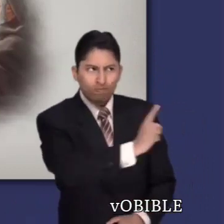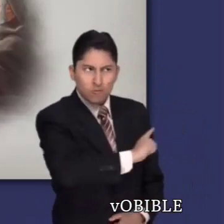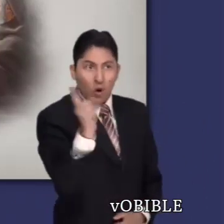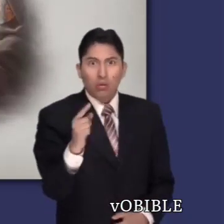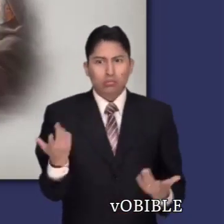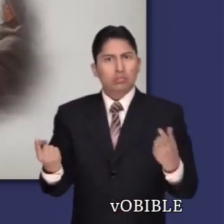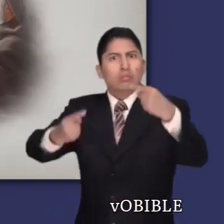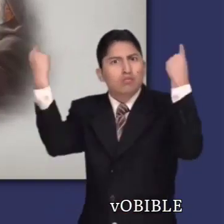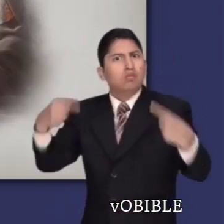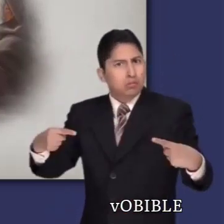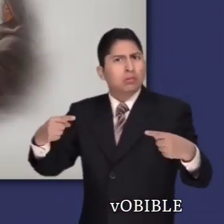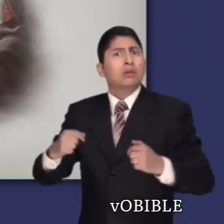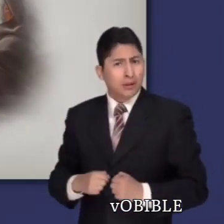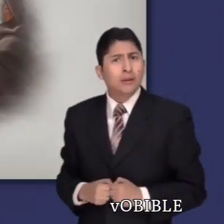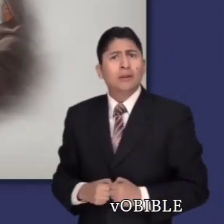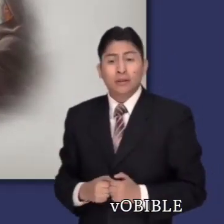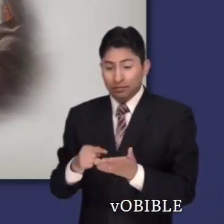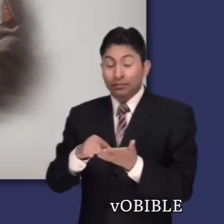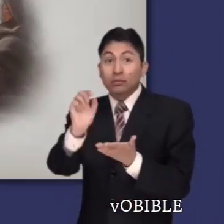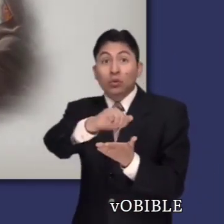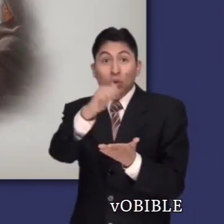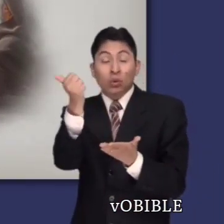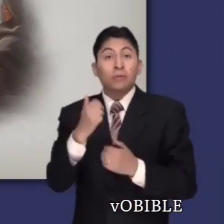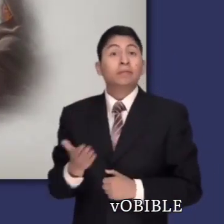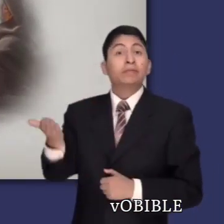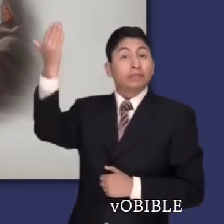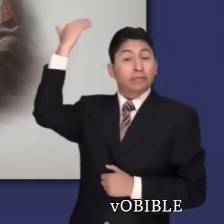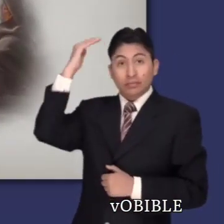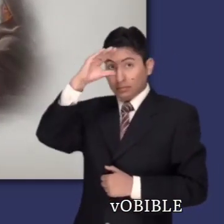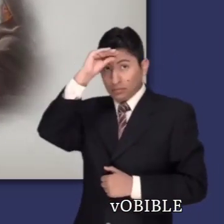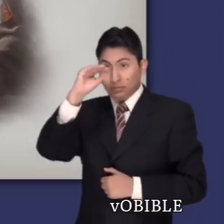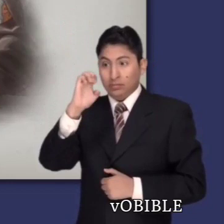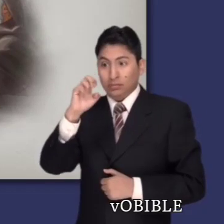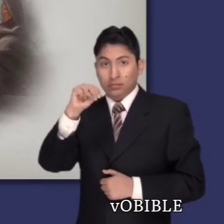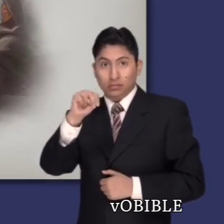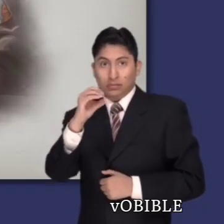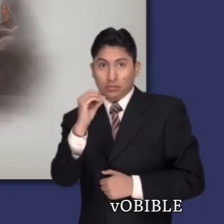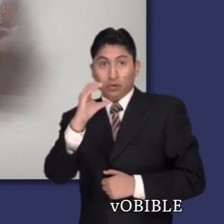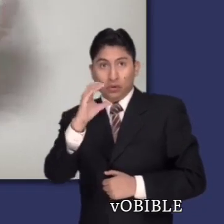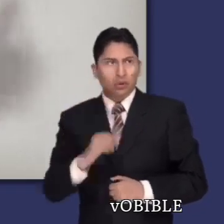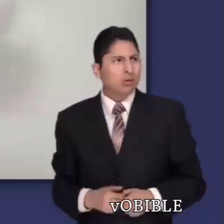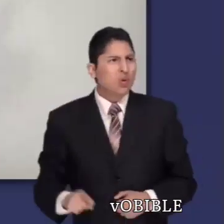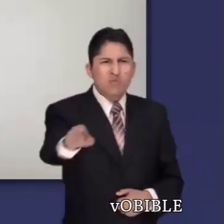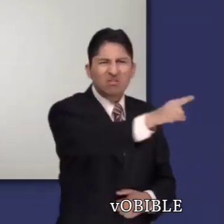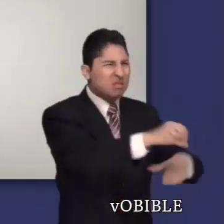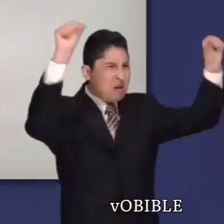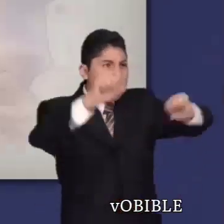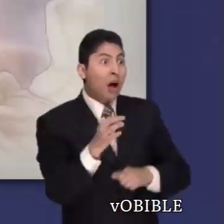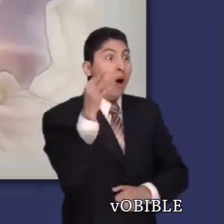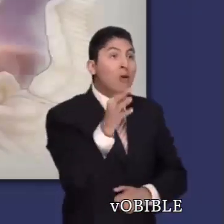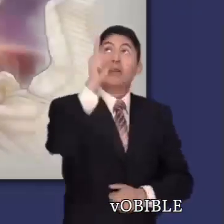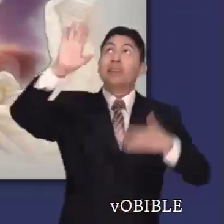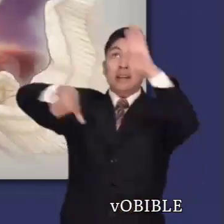que menciona la discusión que tuvieron el arcángel Miguel y el diablo por el cuerpo de Moisés. Y solo Judas hace referencia a